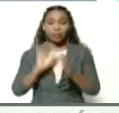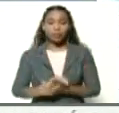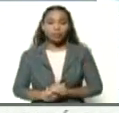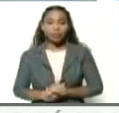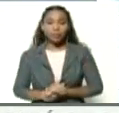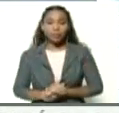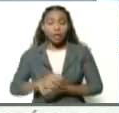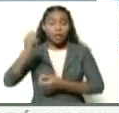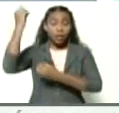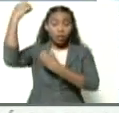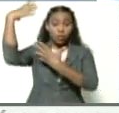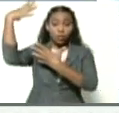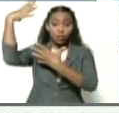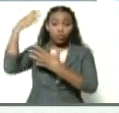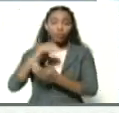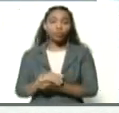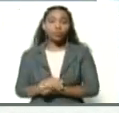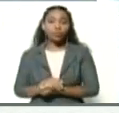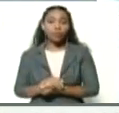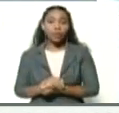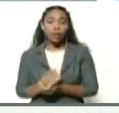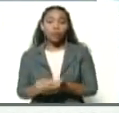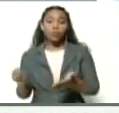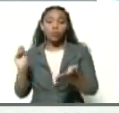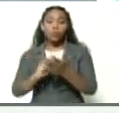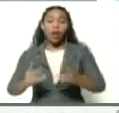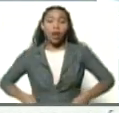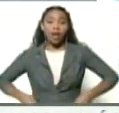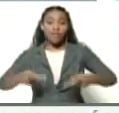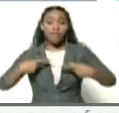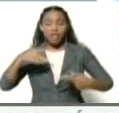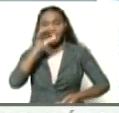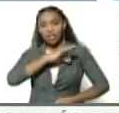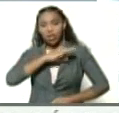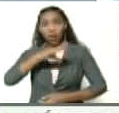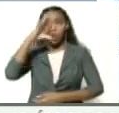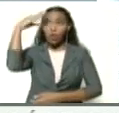luz, que ha vuelto a la vida nuestro Señor Jesucristo,